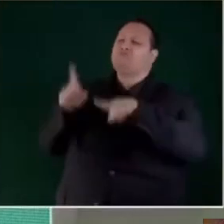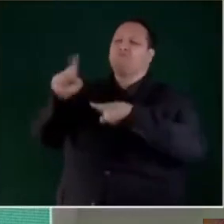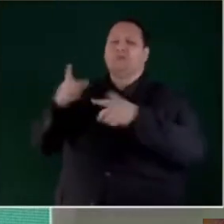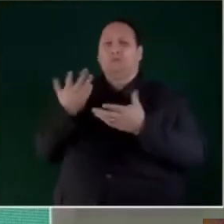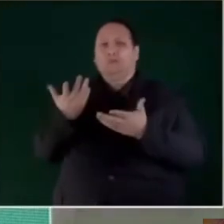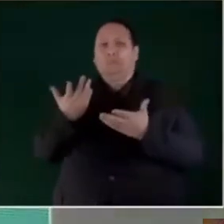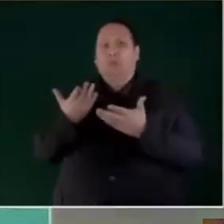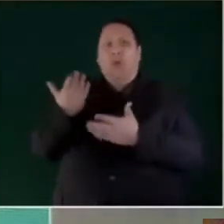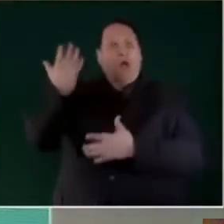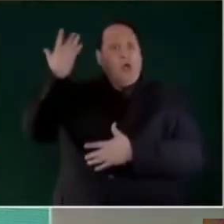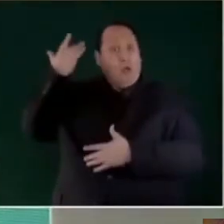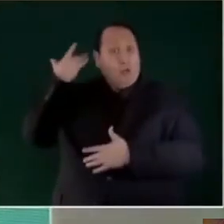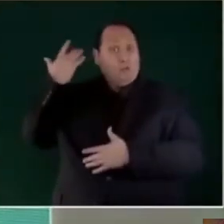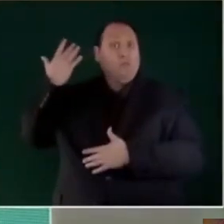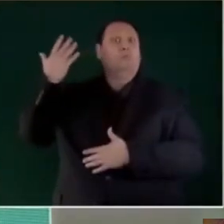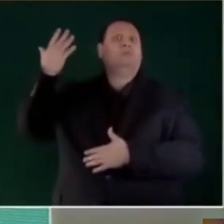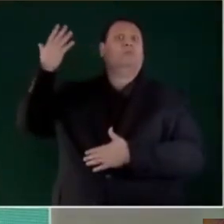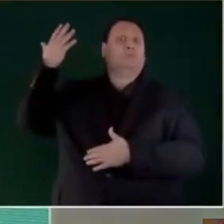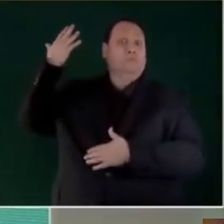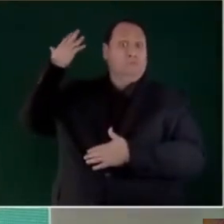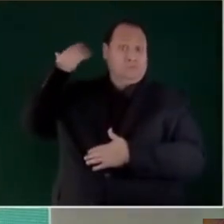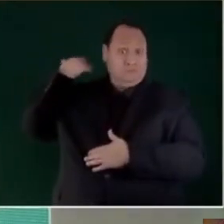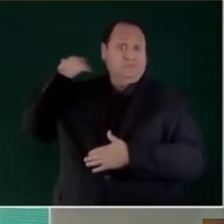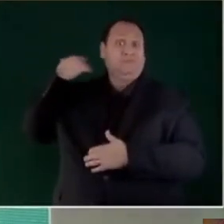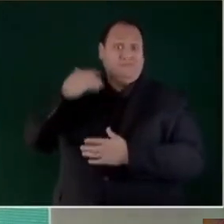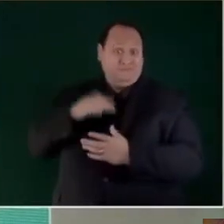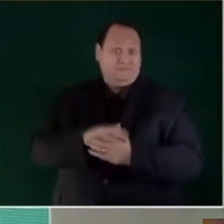pero antes,